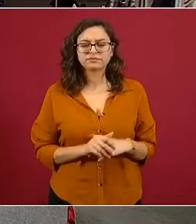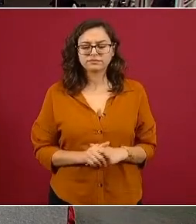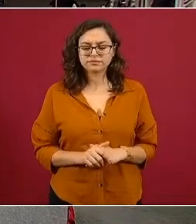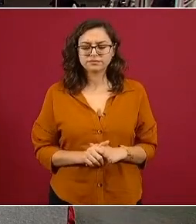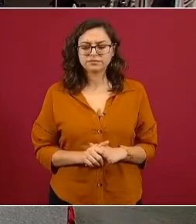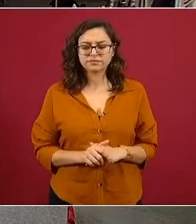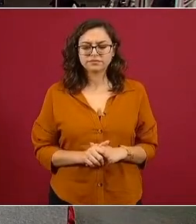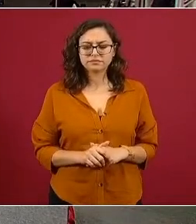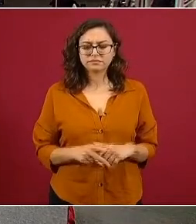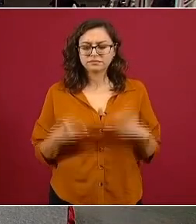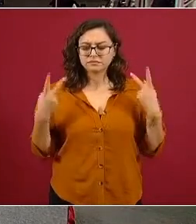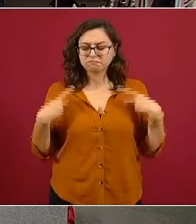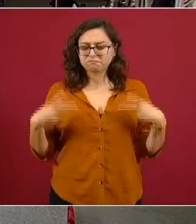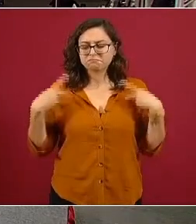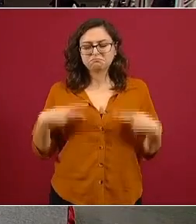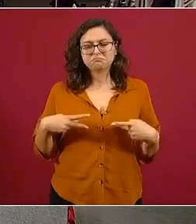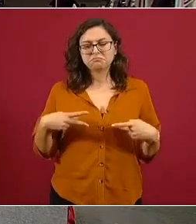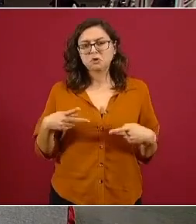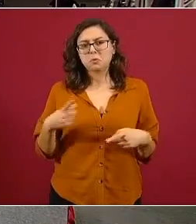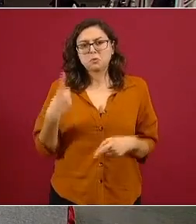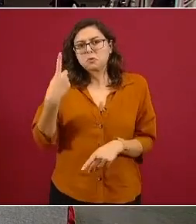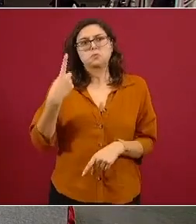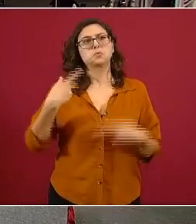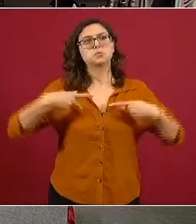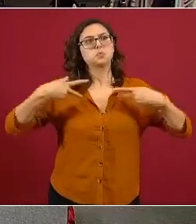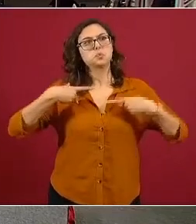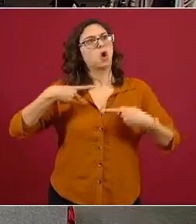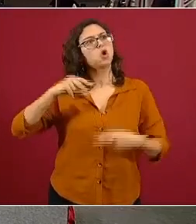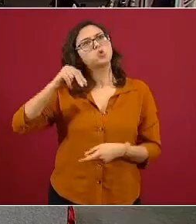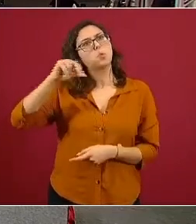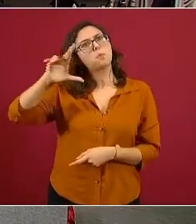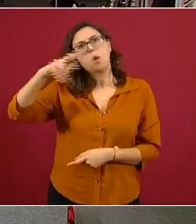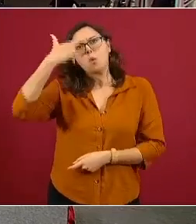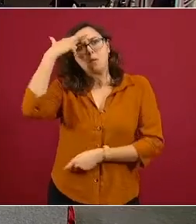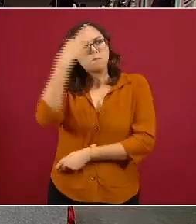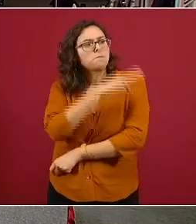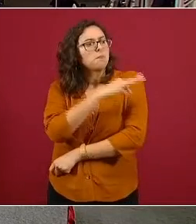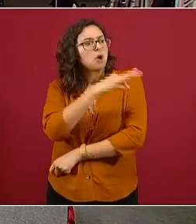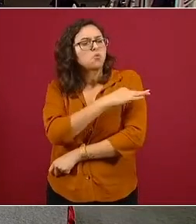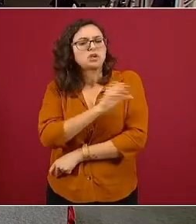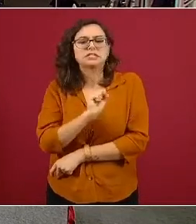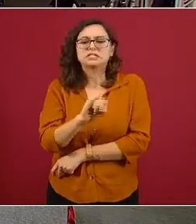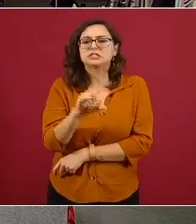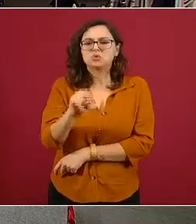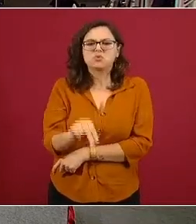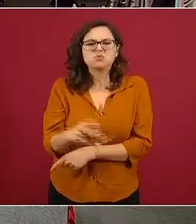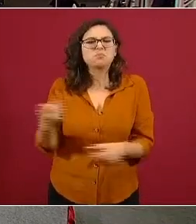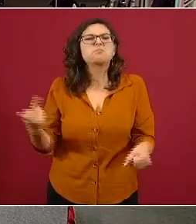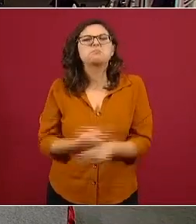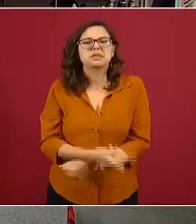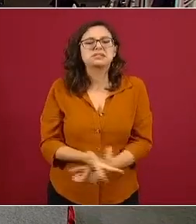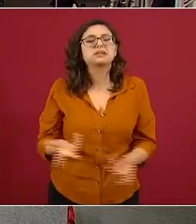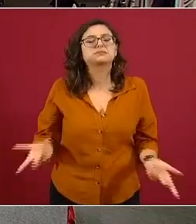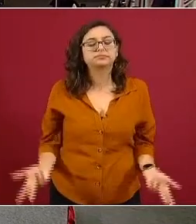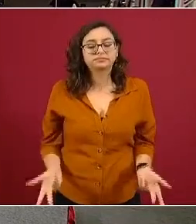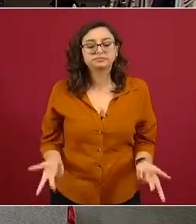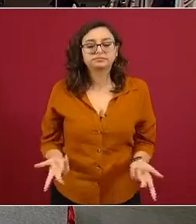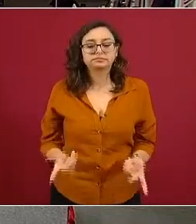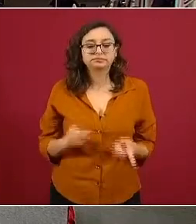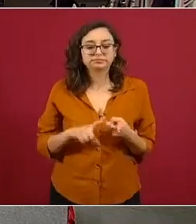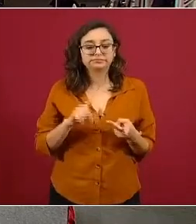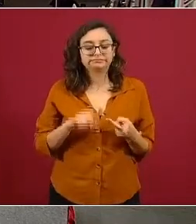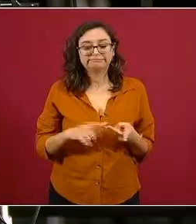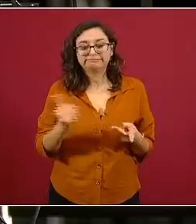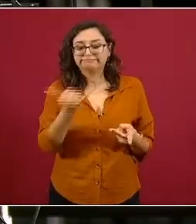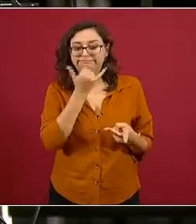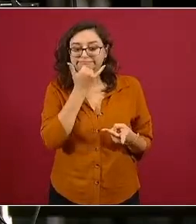esta persona no recuerda o no sabe si ha sido vacunado o no contra el sarampión? En ese caso, ¿qué tiene que hacer? Y perdón, doctor, esto es